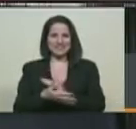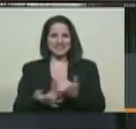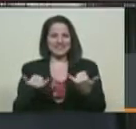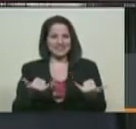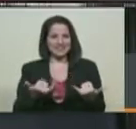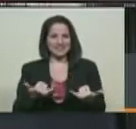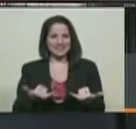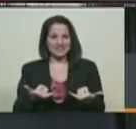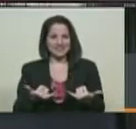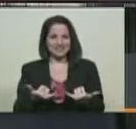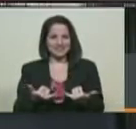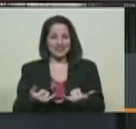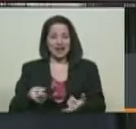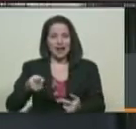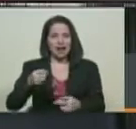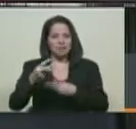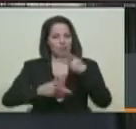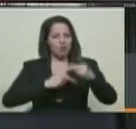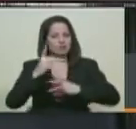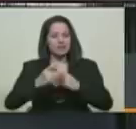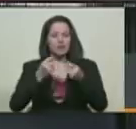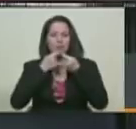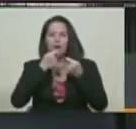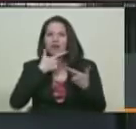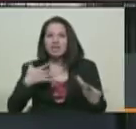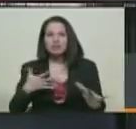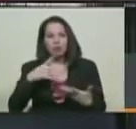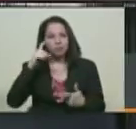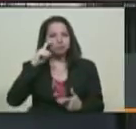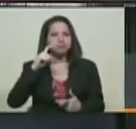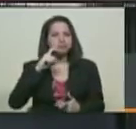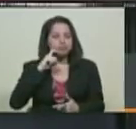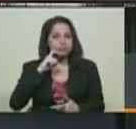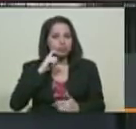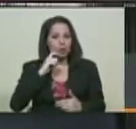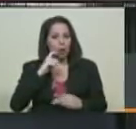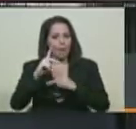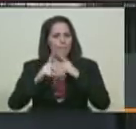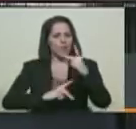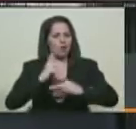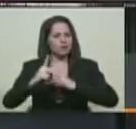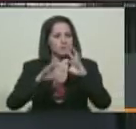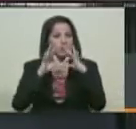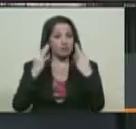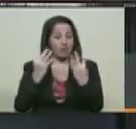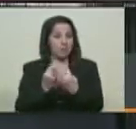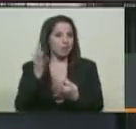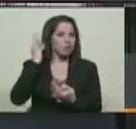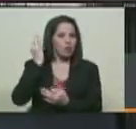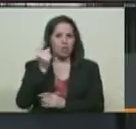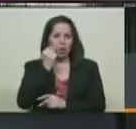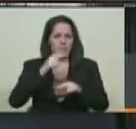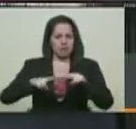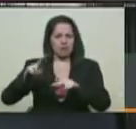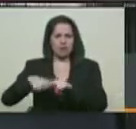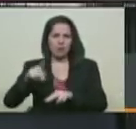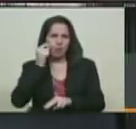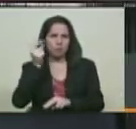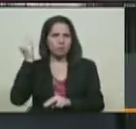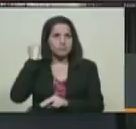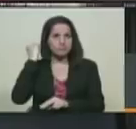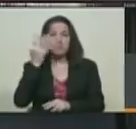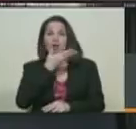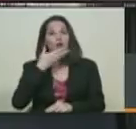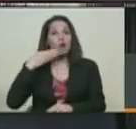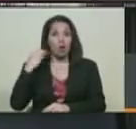gestación como un proceso de la familia, de la mujer, del hombre, del niño, de la niña, del